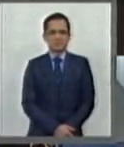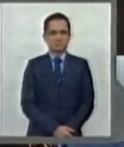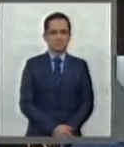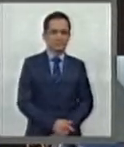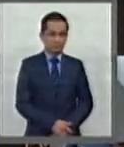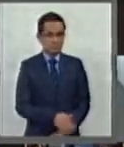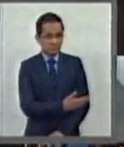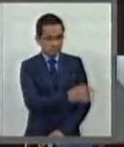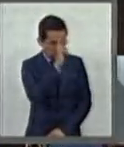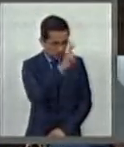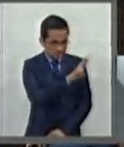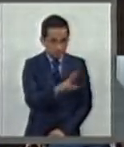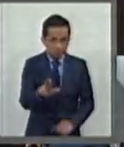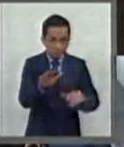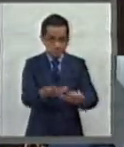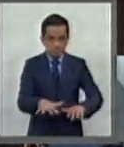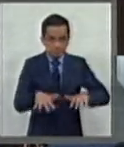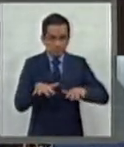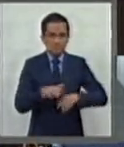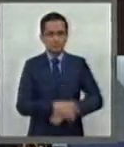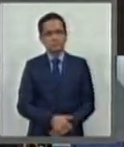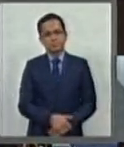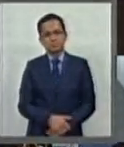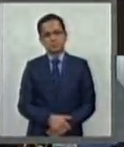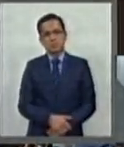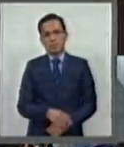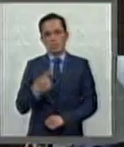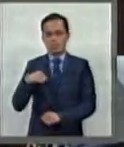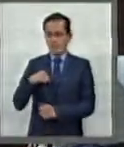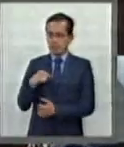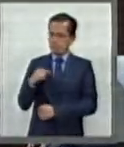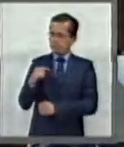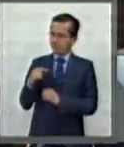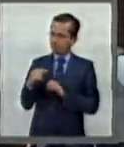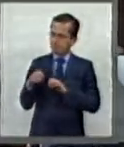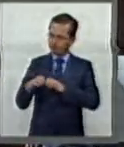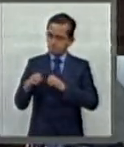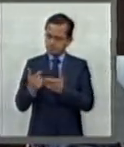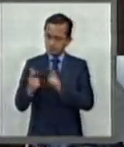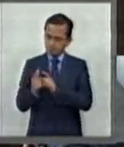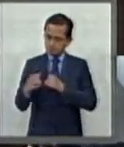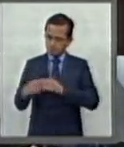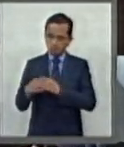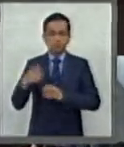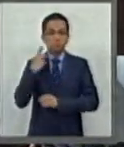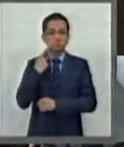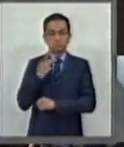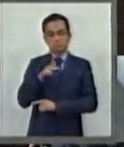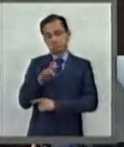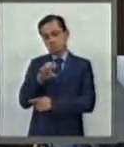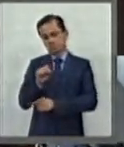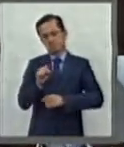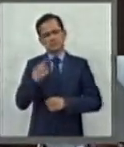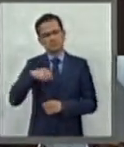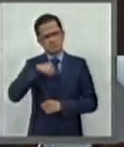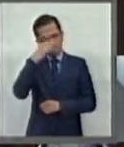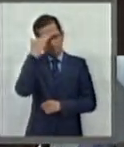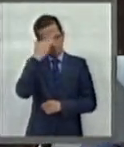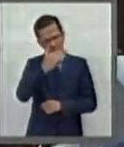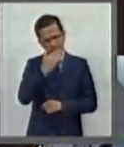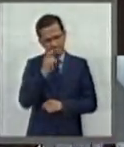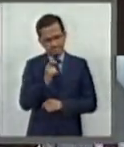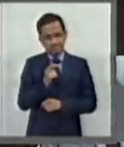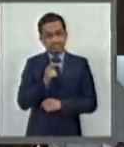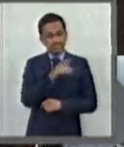Honorable Asamblea, en Encuentro Social sabemos y lamentamos que la sociedad cada vez cree menos